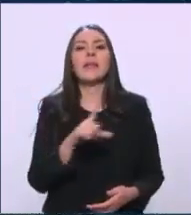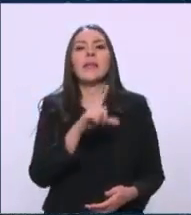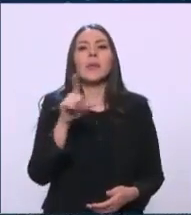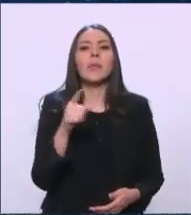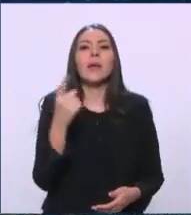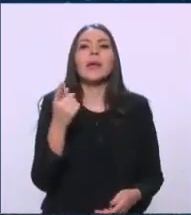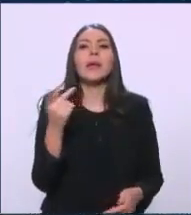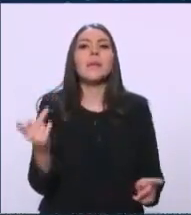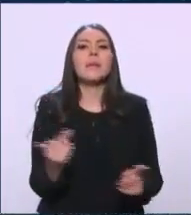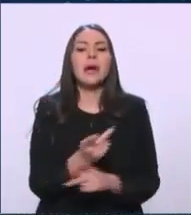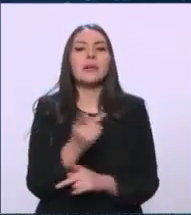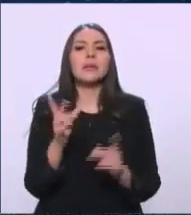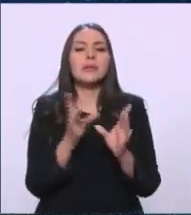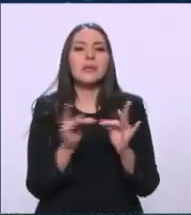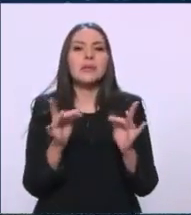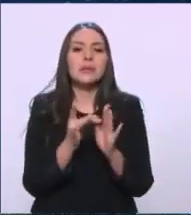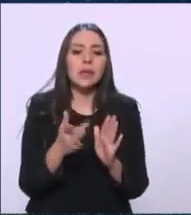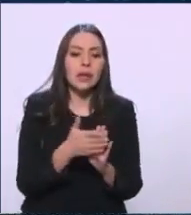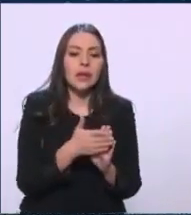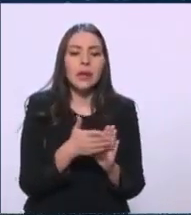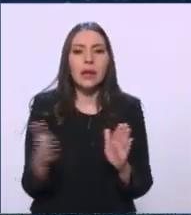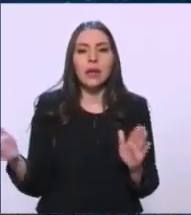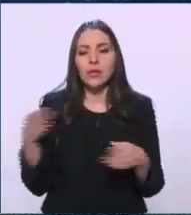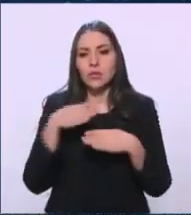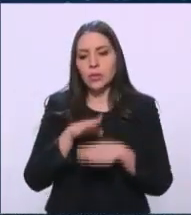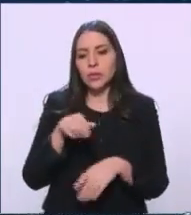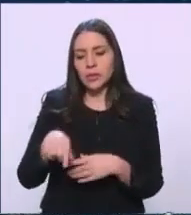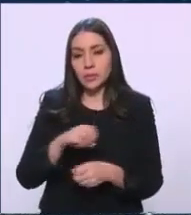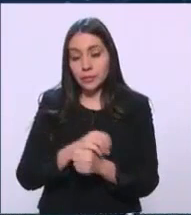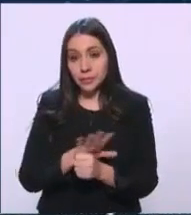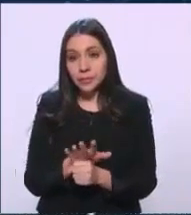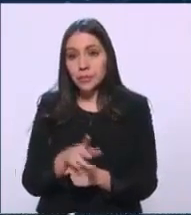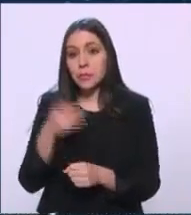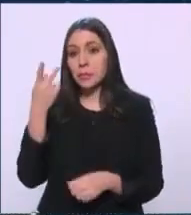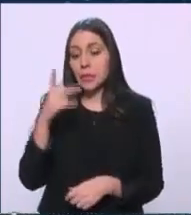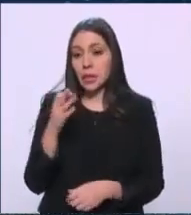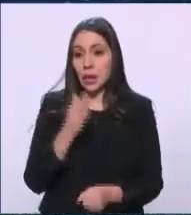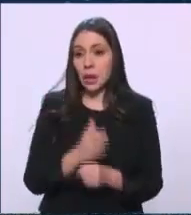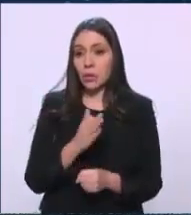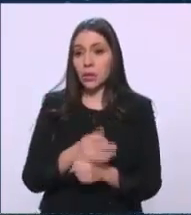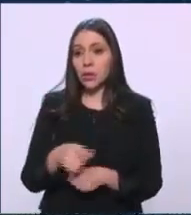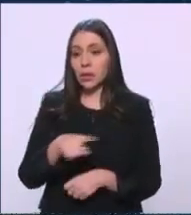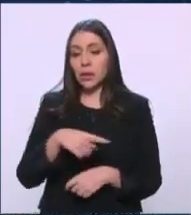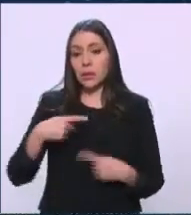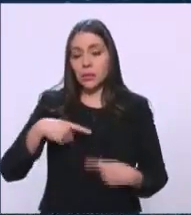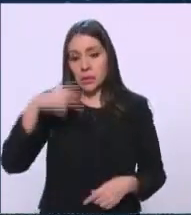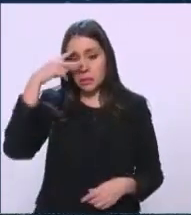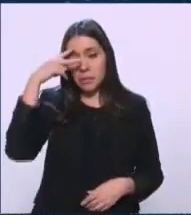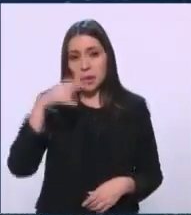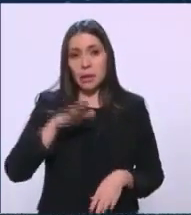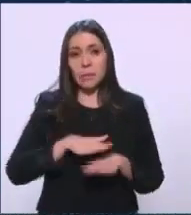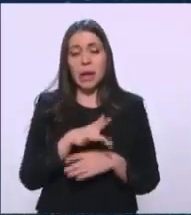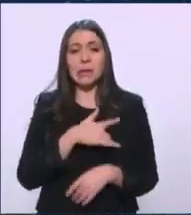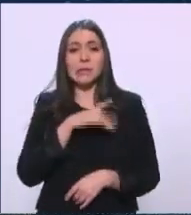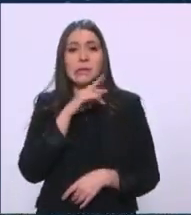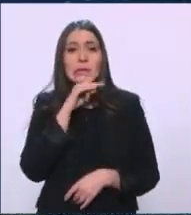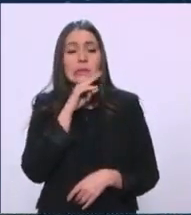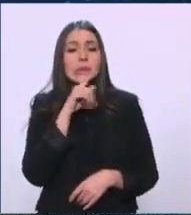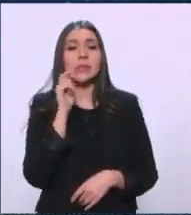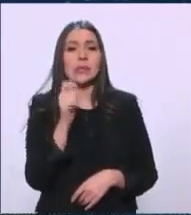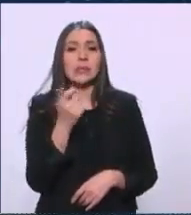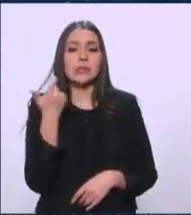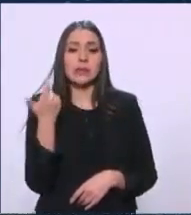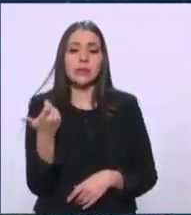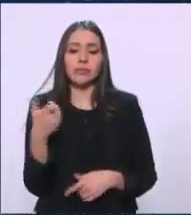se narra lo que pasó, pero al final la preocupación del mexicano promedio es economía, y yo creo que